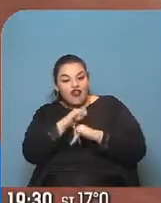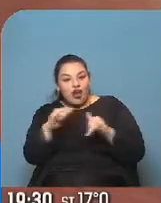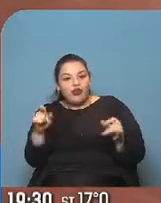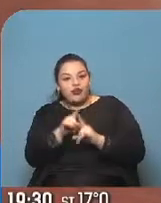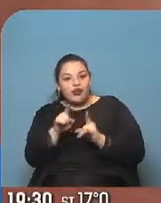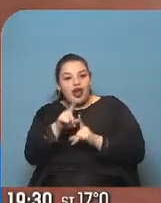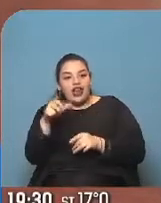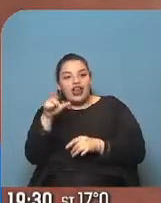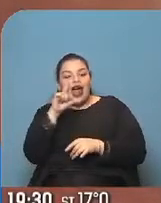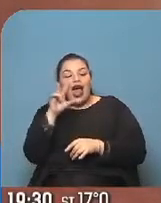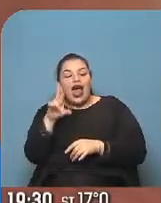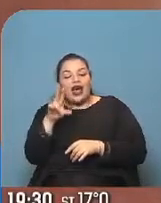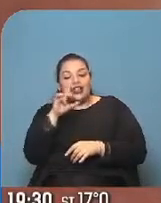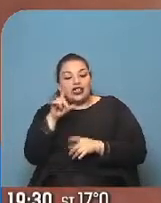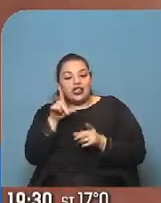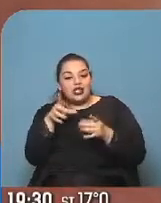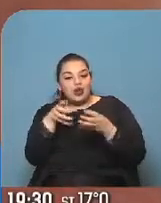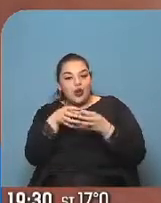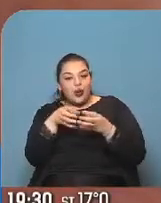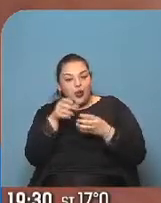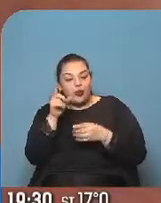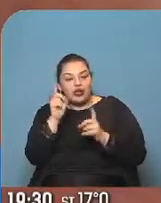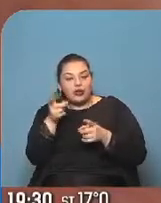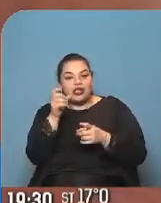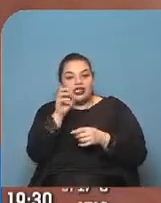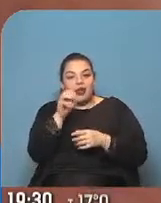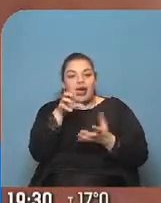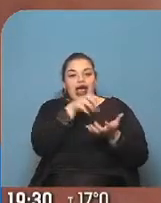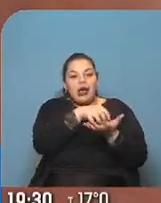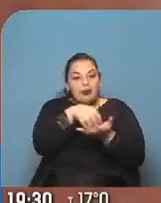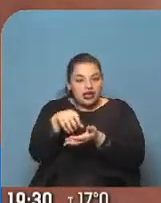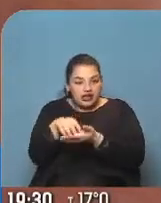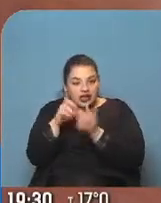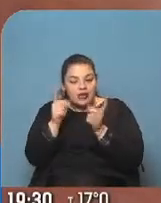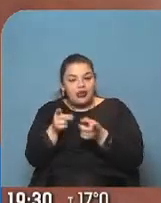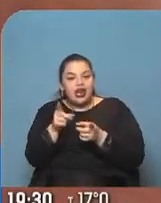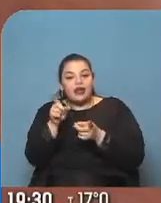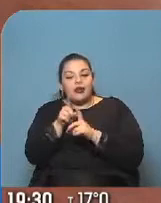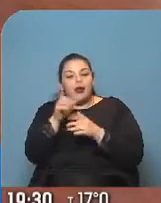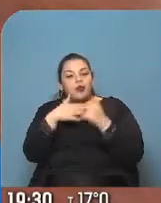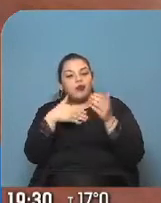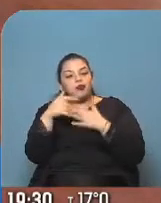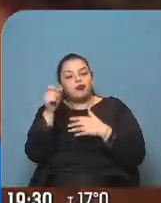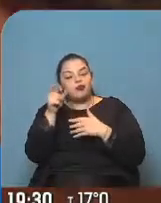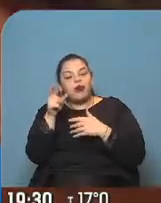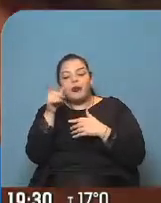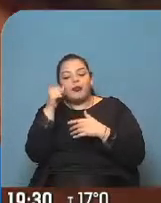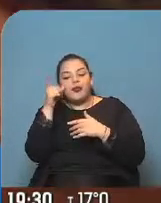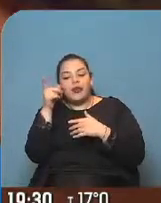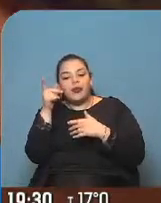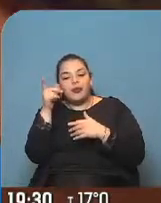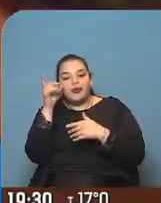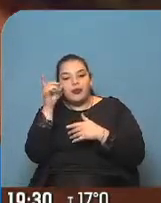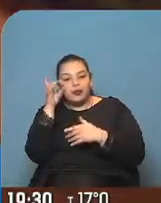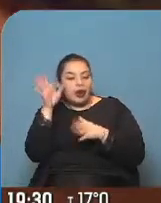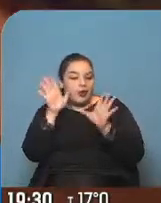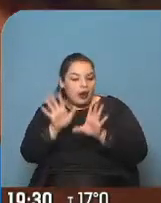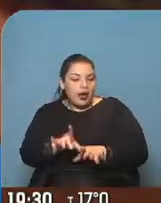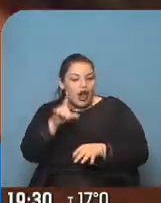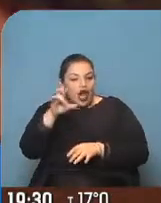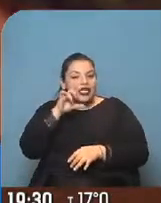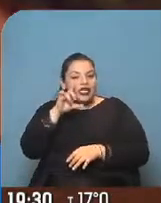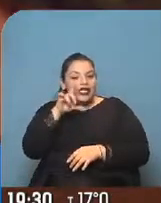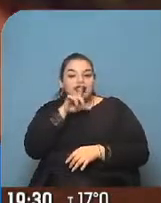después del año 2004 que llama empresas y empresarios que lo hizo elisa carrió paula oliveto sí por supuesto